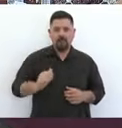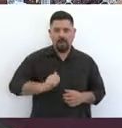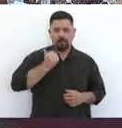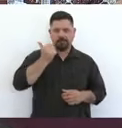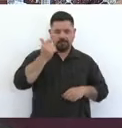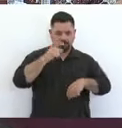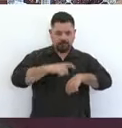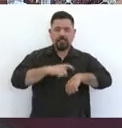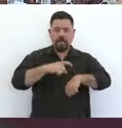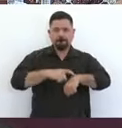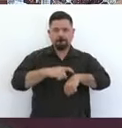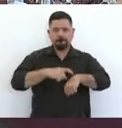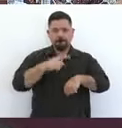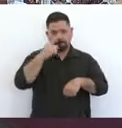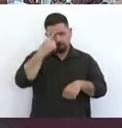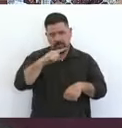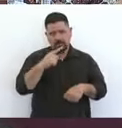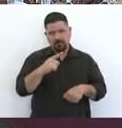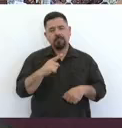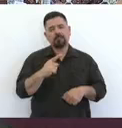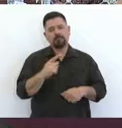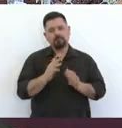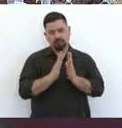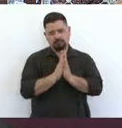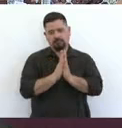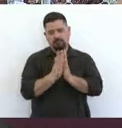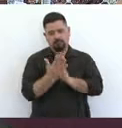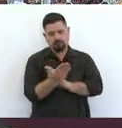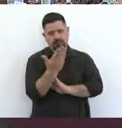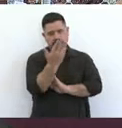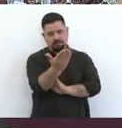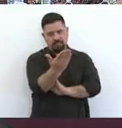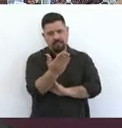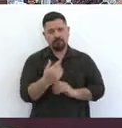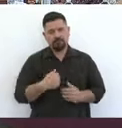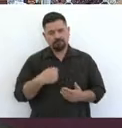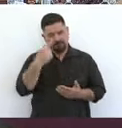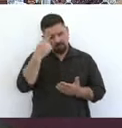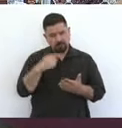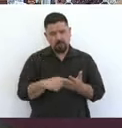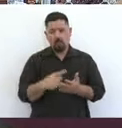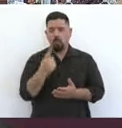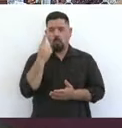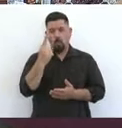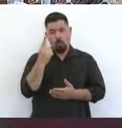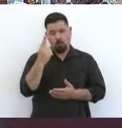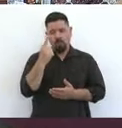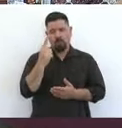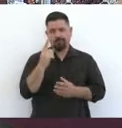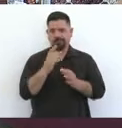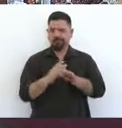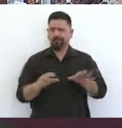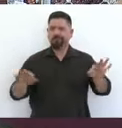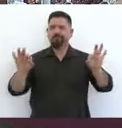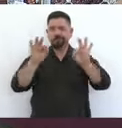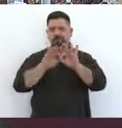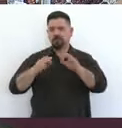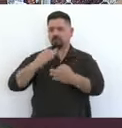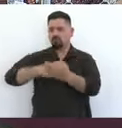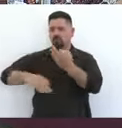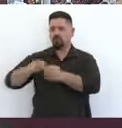tiempo para solicitarle, y yo creo que sería muy benéfico para todos,